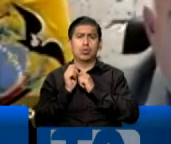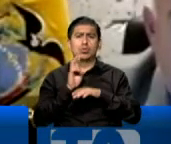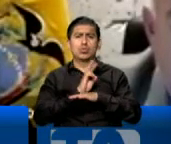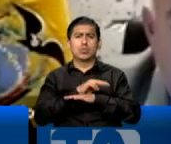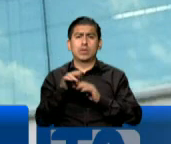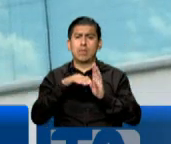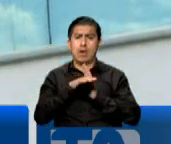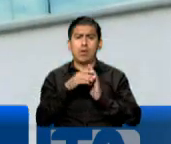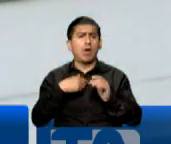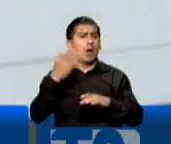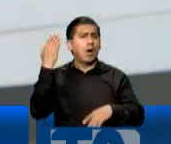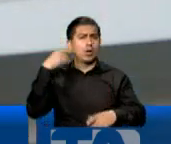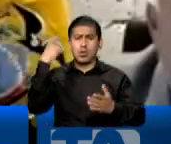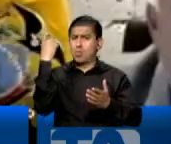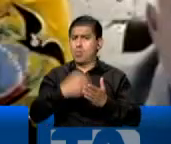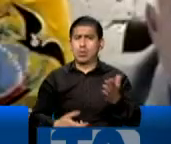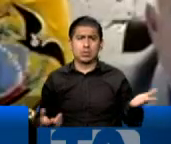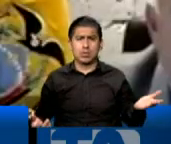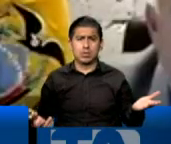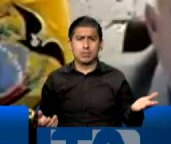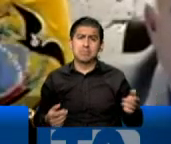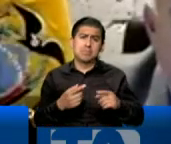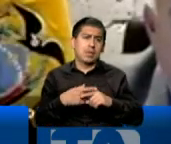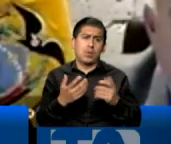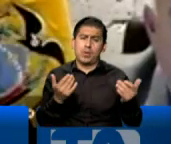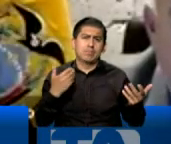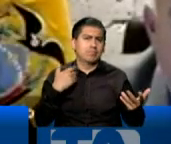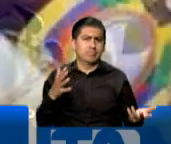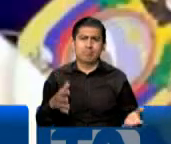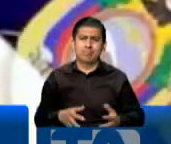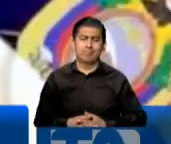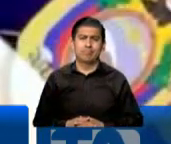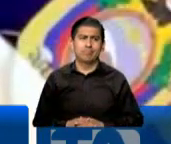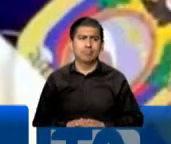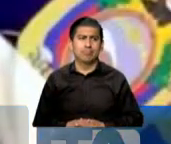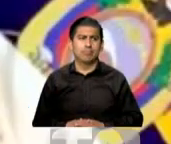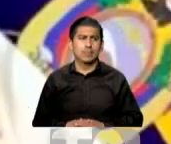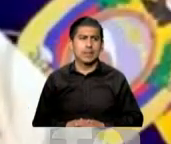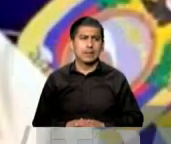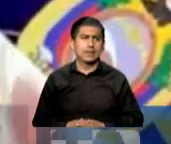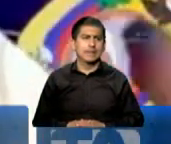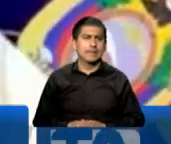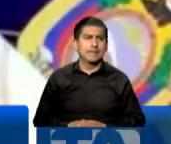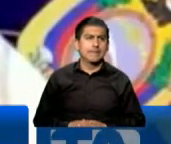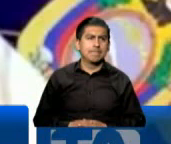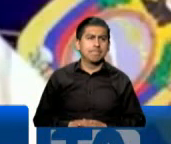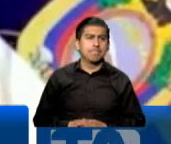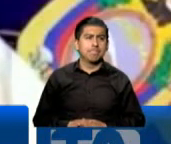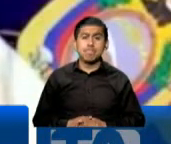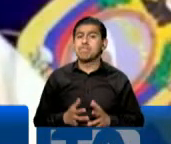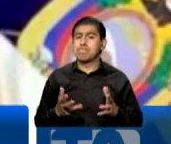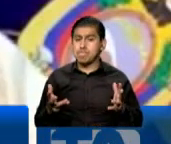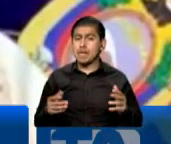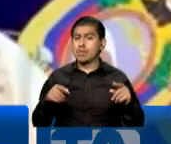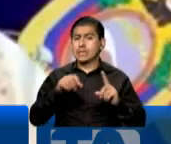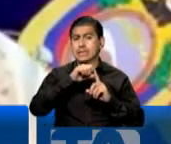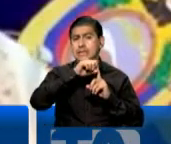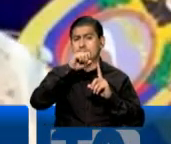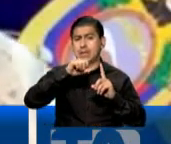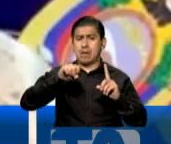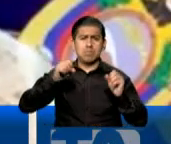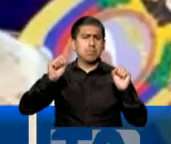facultad sancionatoria que se le quitó durante el gobierno anterior. Cuando hablamos de uno de los sistemas controlados que